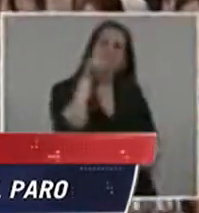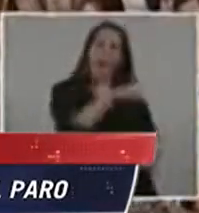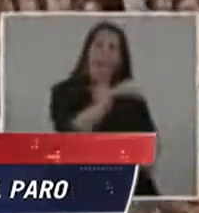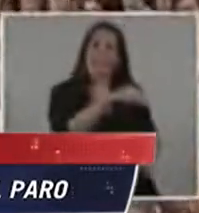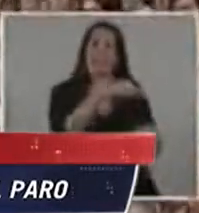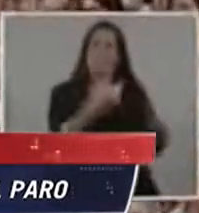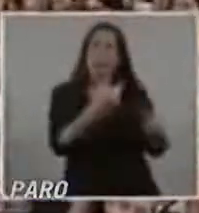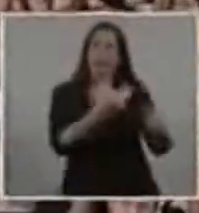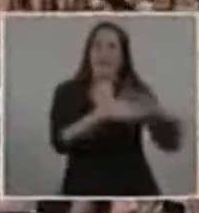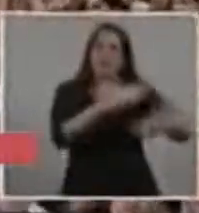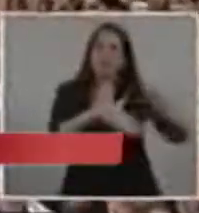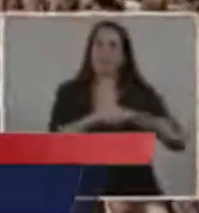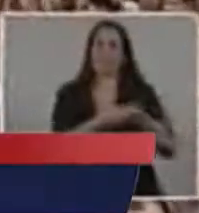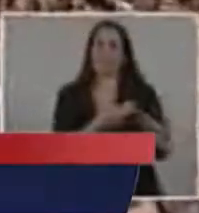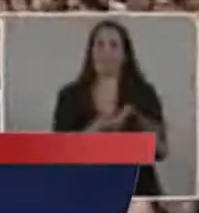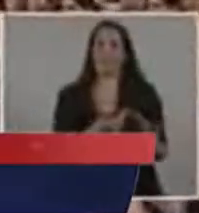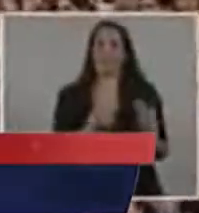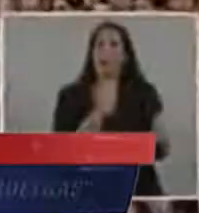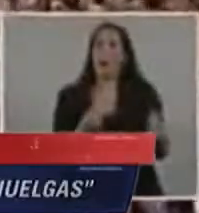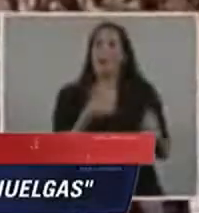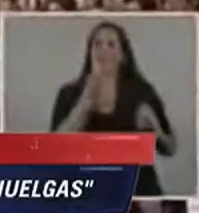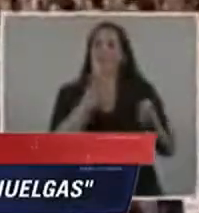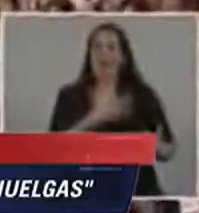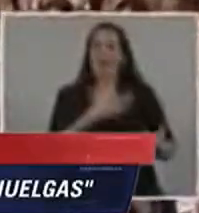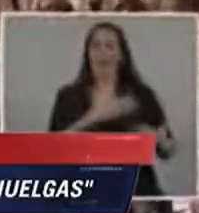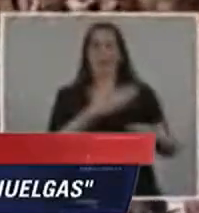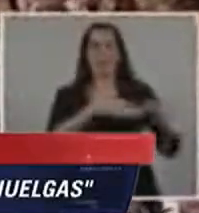escalera para poder progresar,